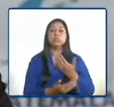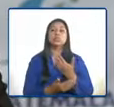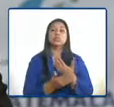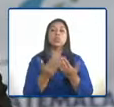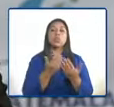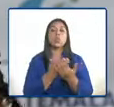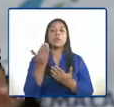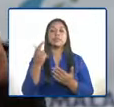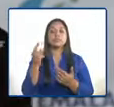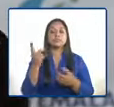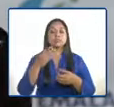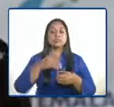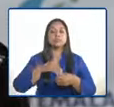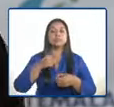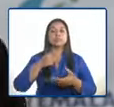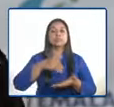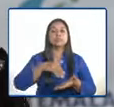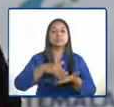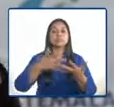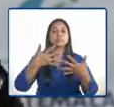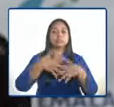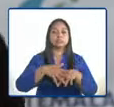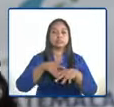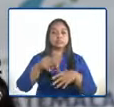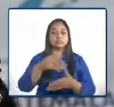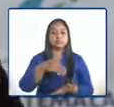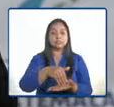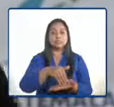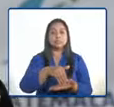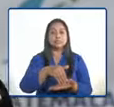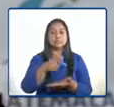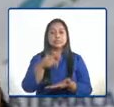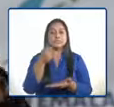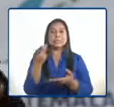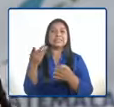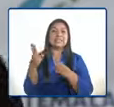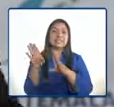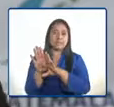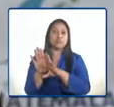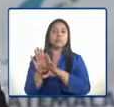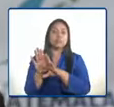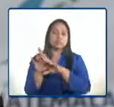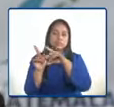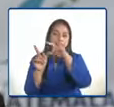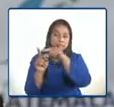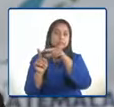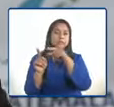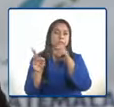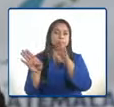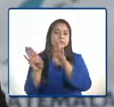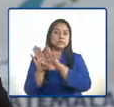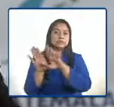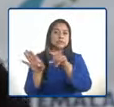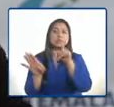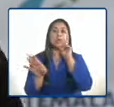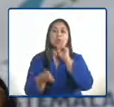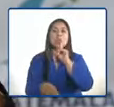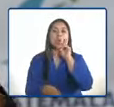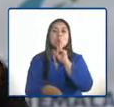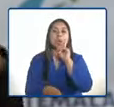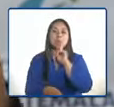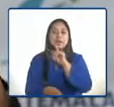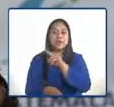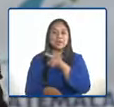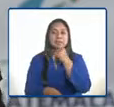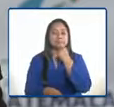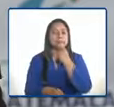especializado en reinserción. Este es un centro de régimen cerrado. En este centro vamos a tener jóvenes catalogados